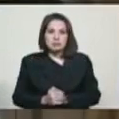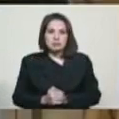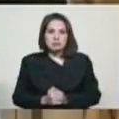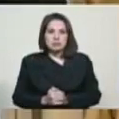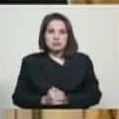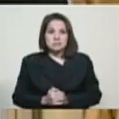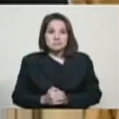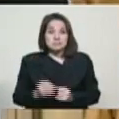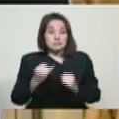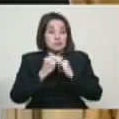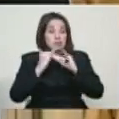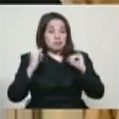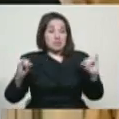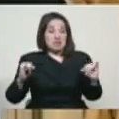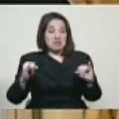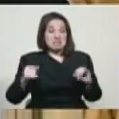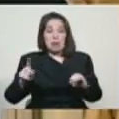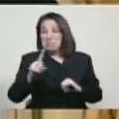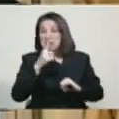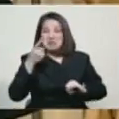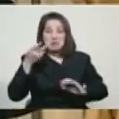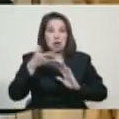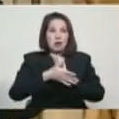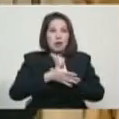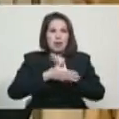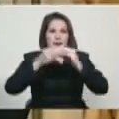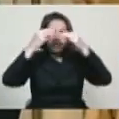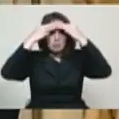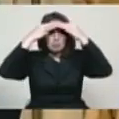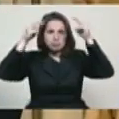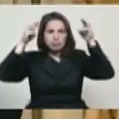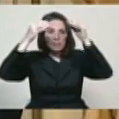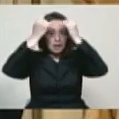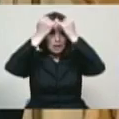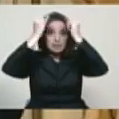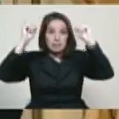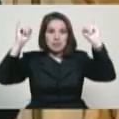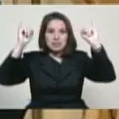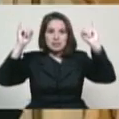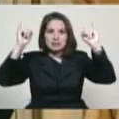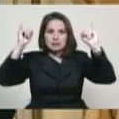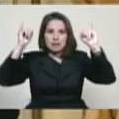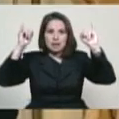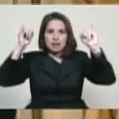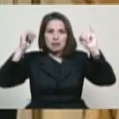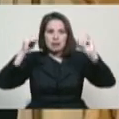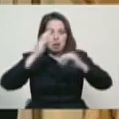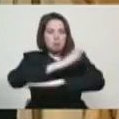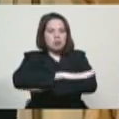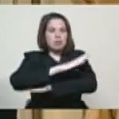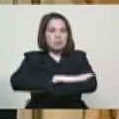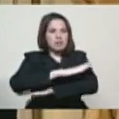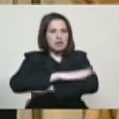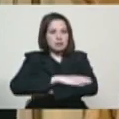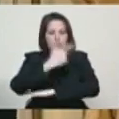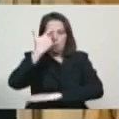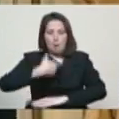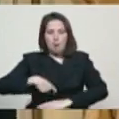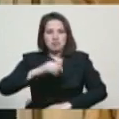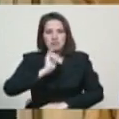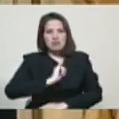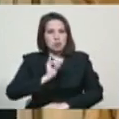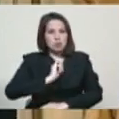gran independencia viene aquí en la cabeza, en el sentimiento, en la actitud social, individual, para